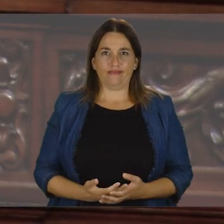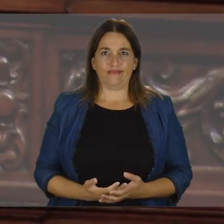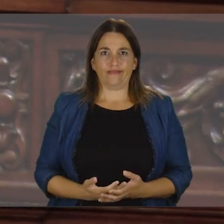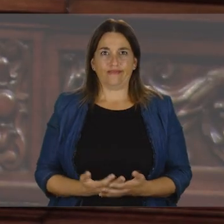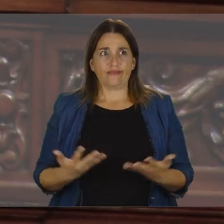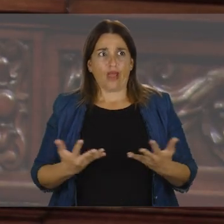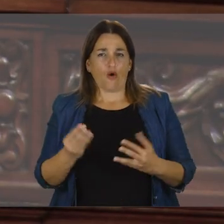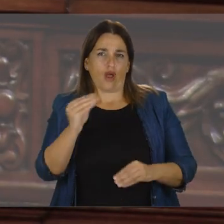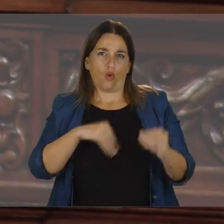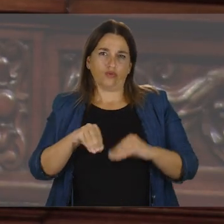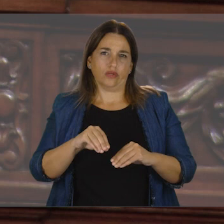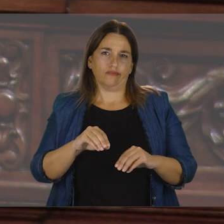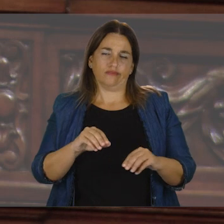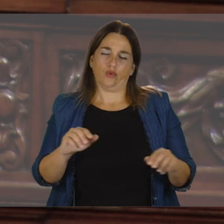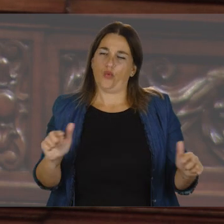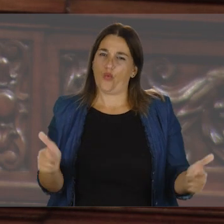más tiempo para excusas,